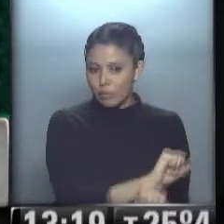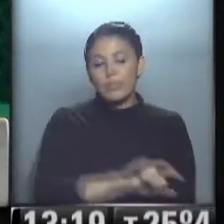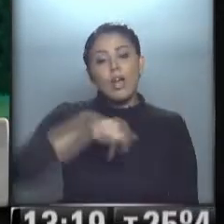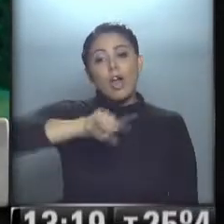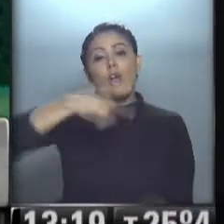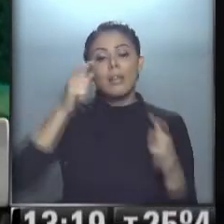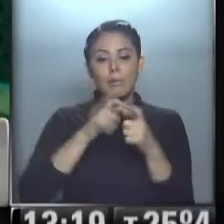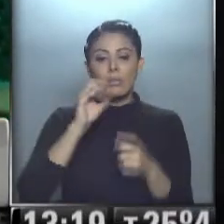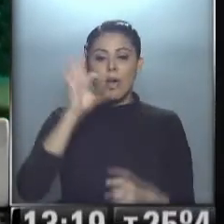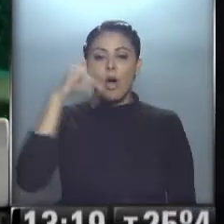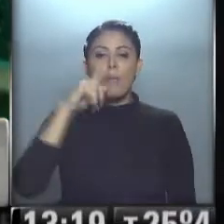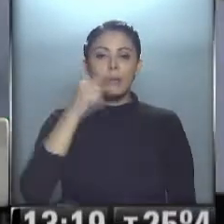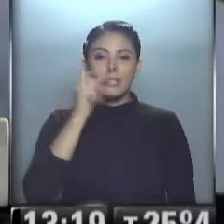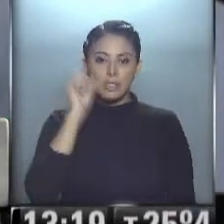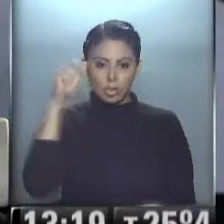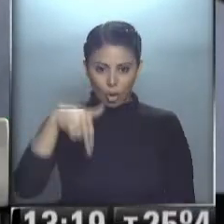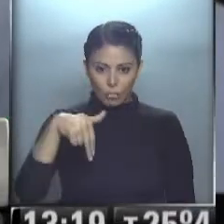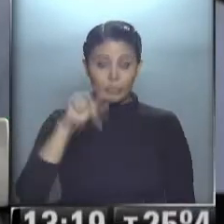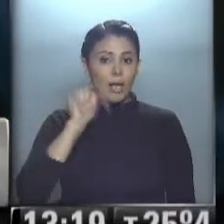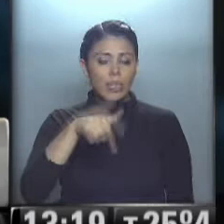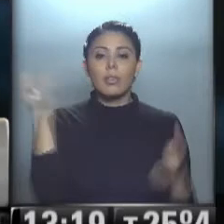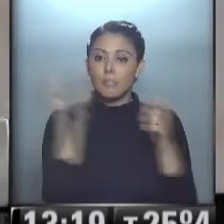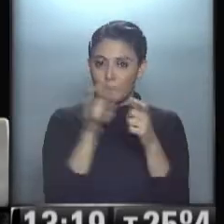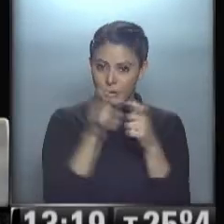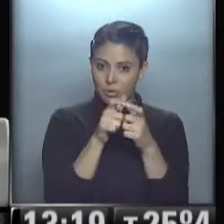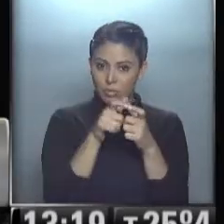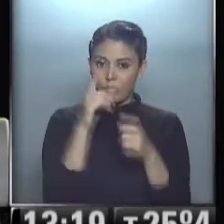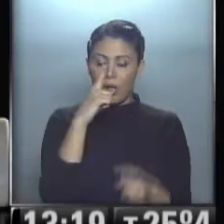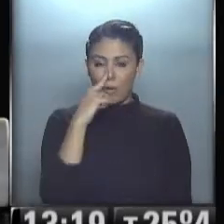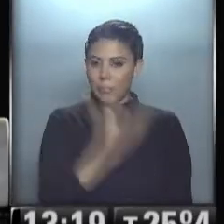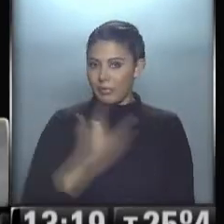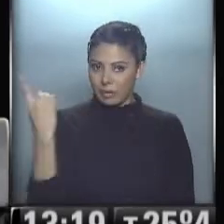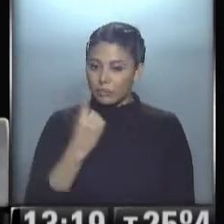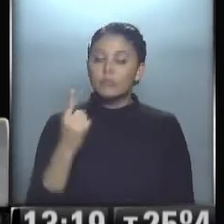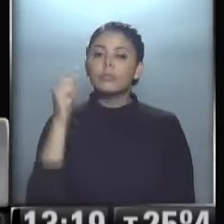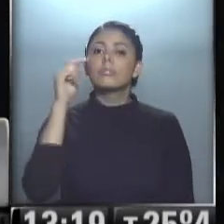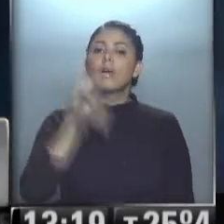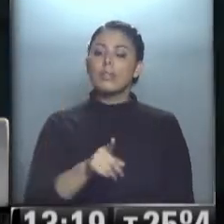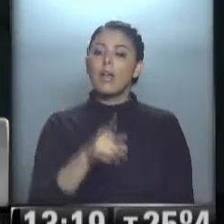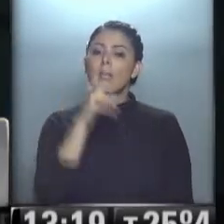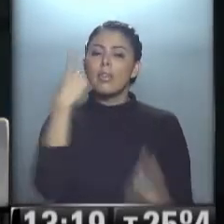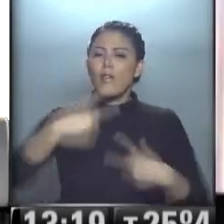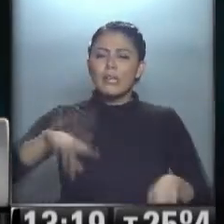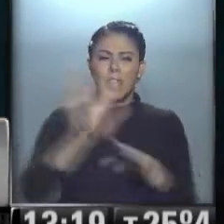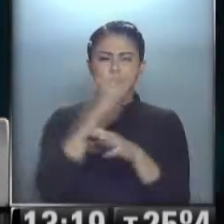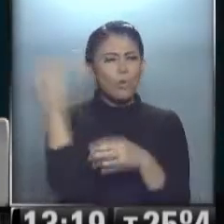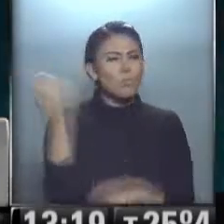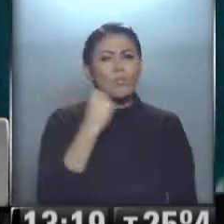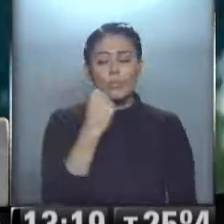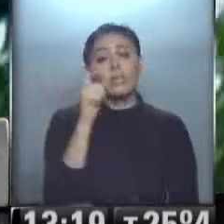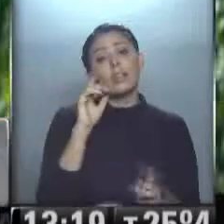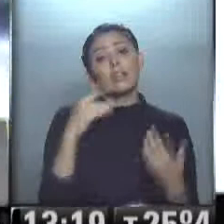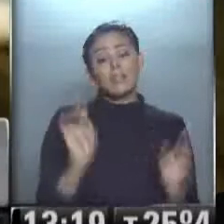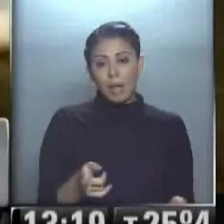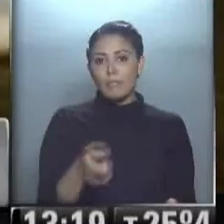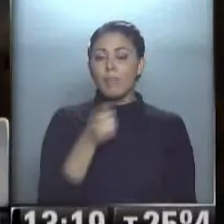la película que nos presenta es una ópera prima de marcelo para es cubells protagonizada por grandes actores aquí hay que destacar que